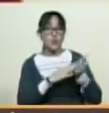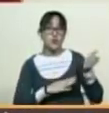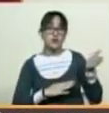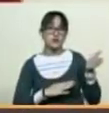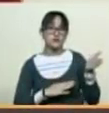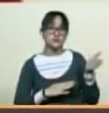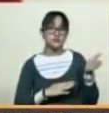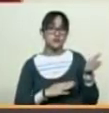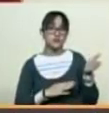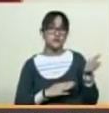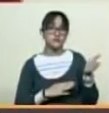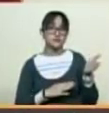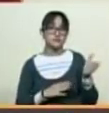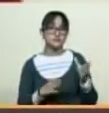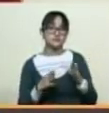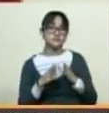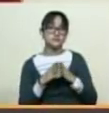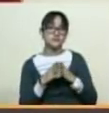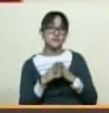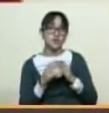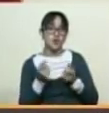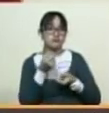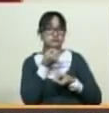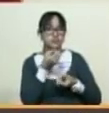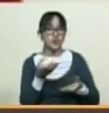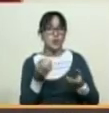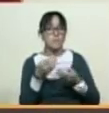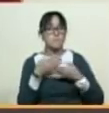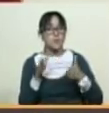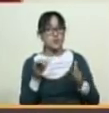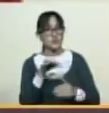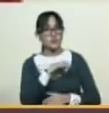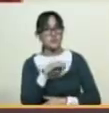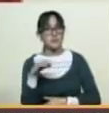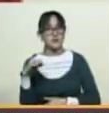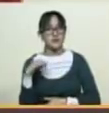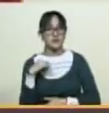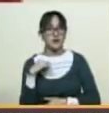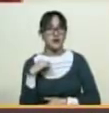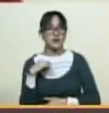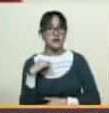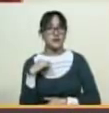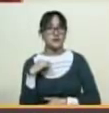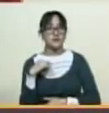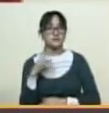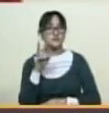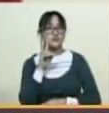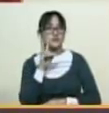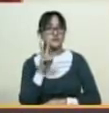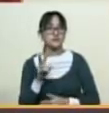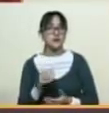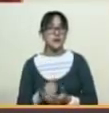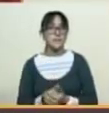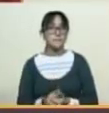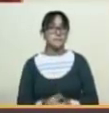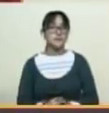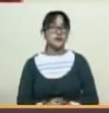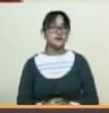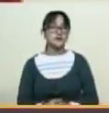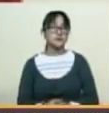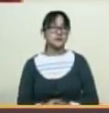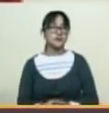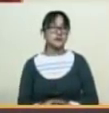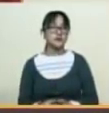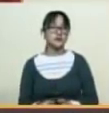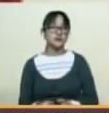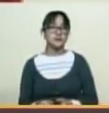comunicación a todos los medios públicos y privados, audiovisuales y prensa